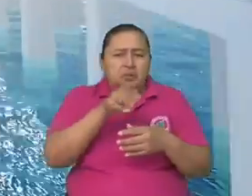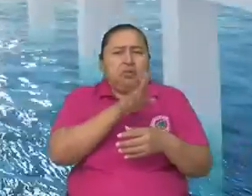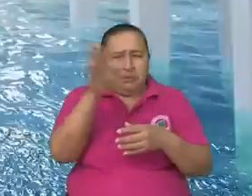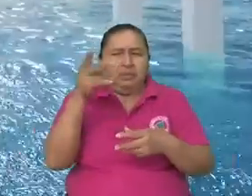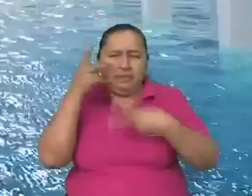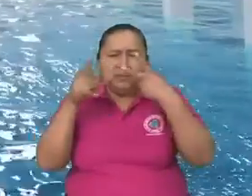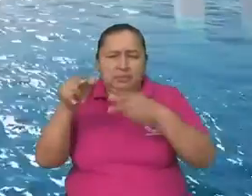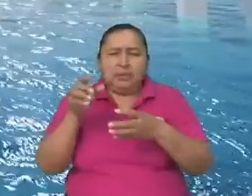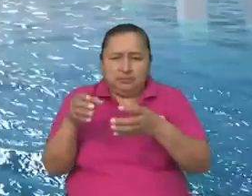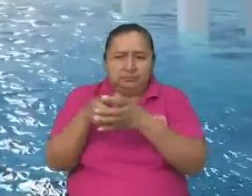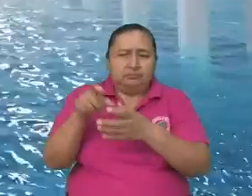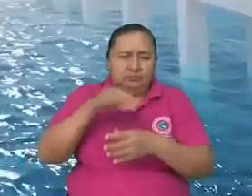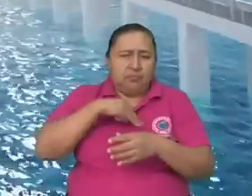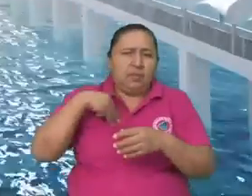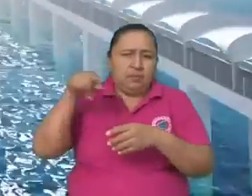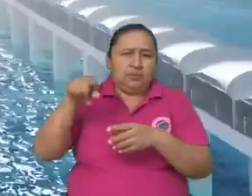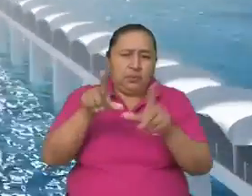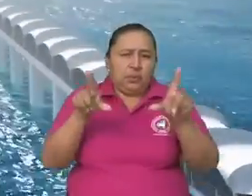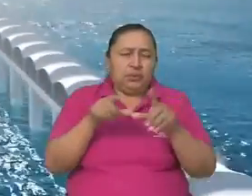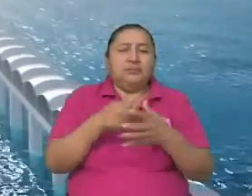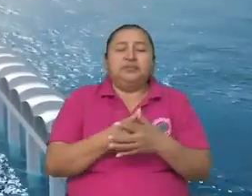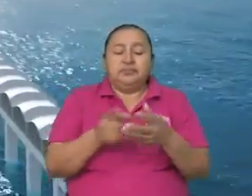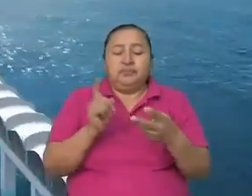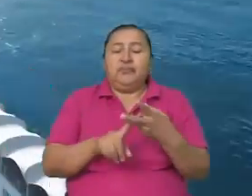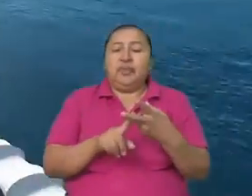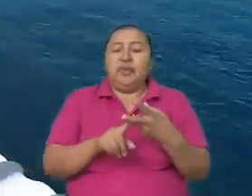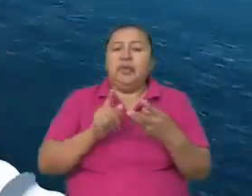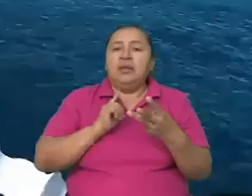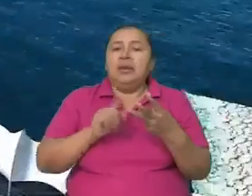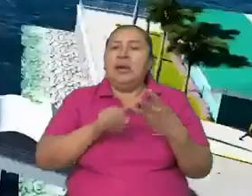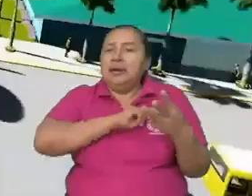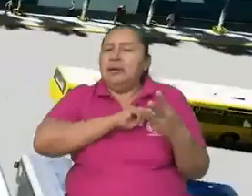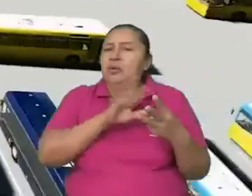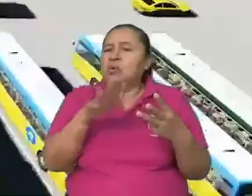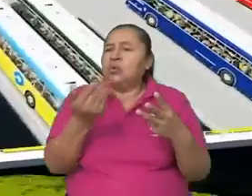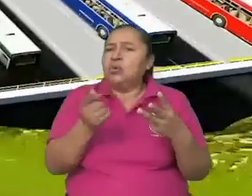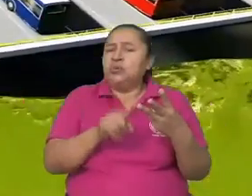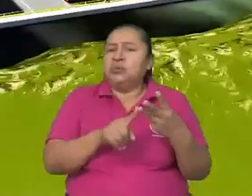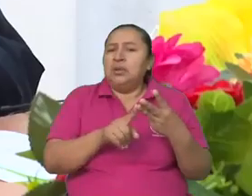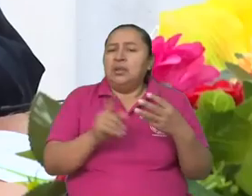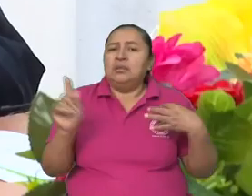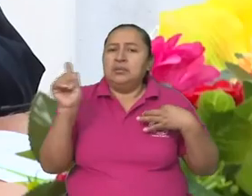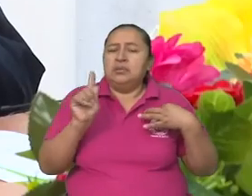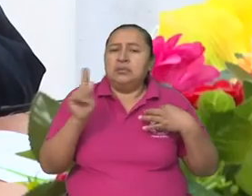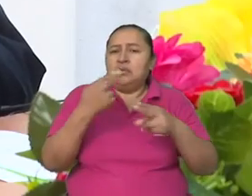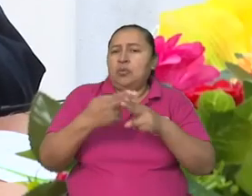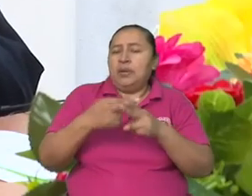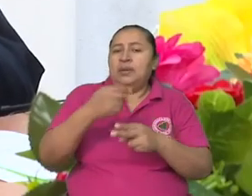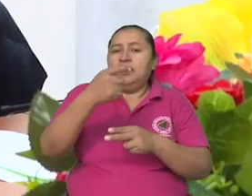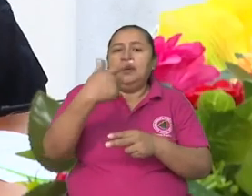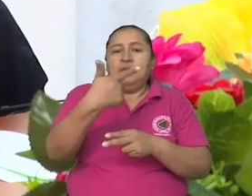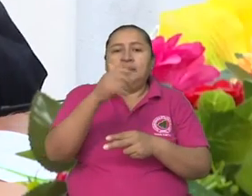ahí para que te hagas socio de ese lugar. Tenemos también una tienda que se llama Galaxia, que